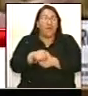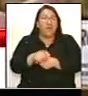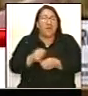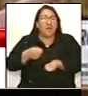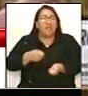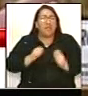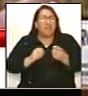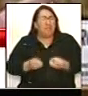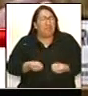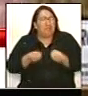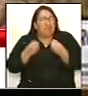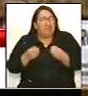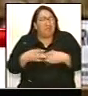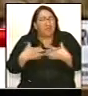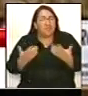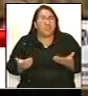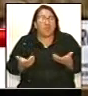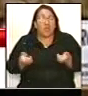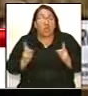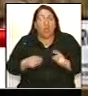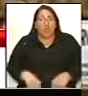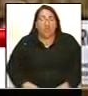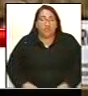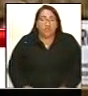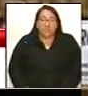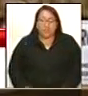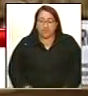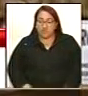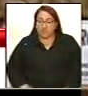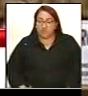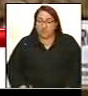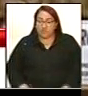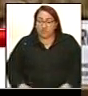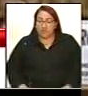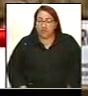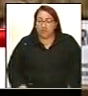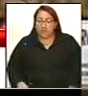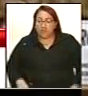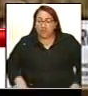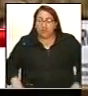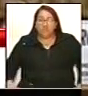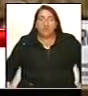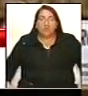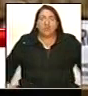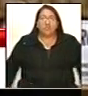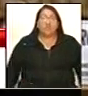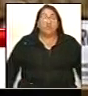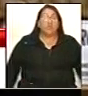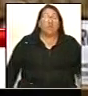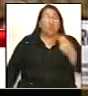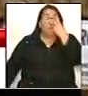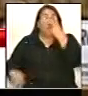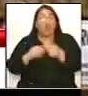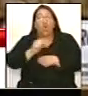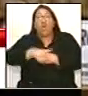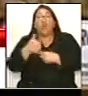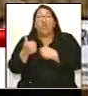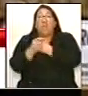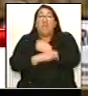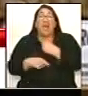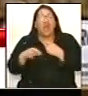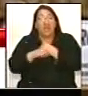favor? Entonces, cuando uno ve cómo se trabaja en otros países, donde le han